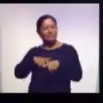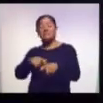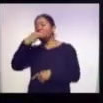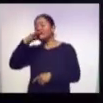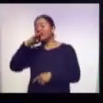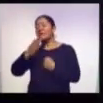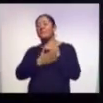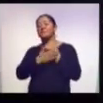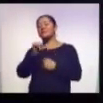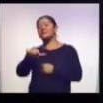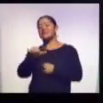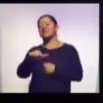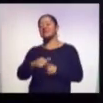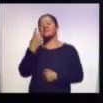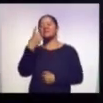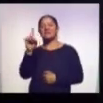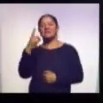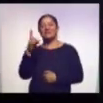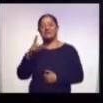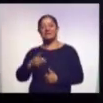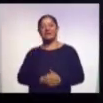próximo 16 de diciembre